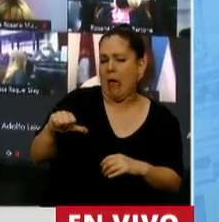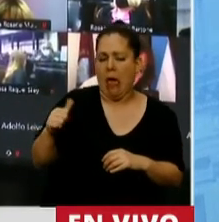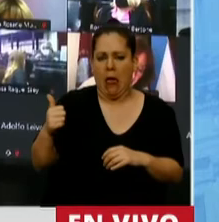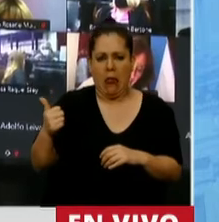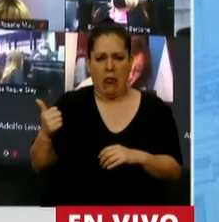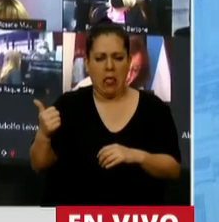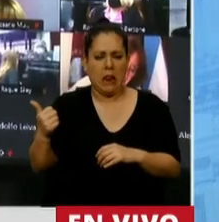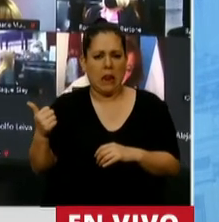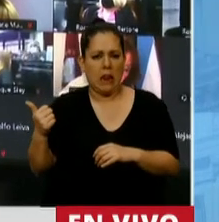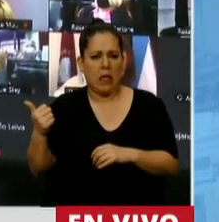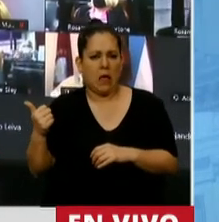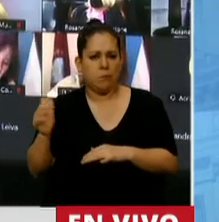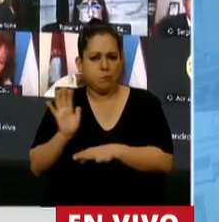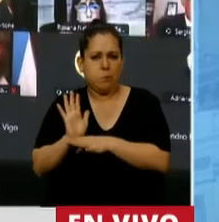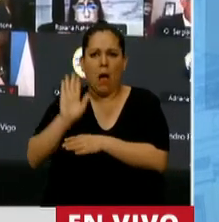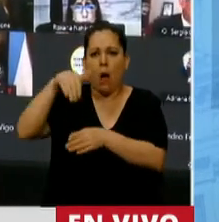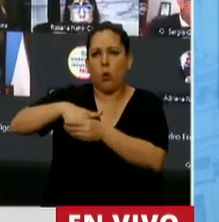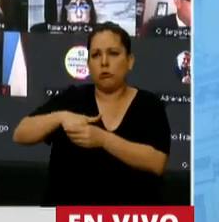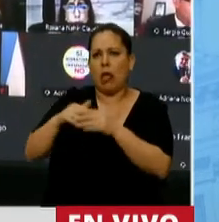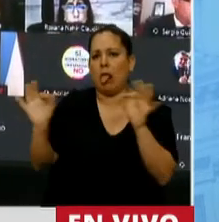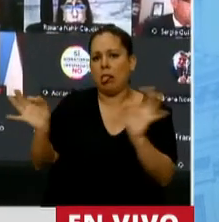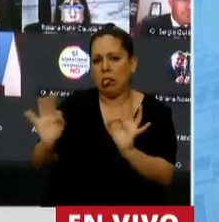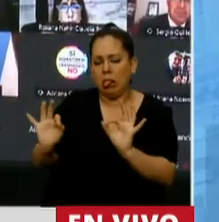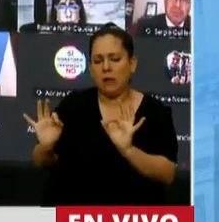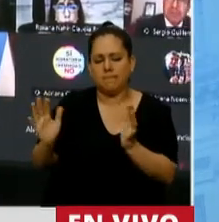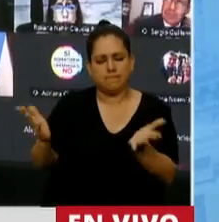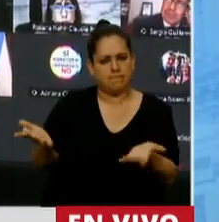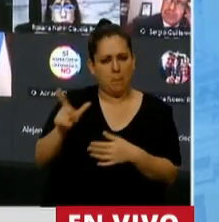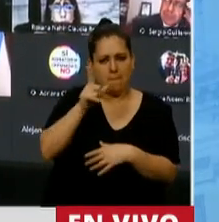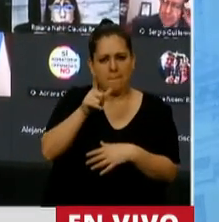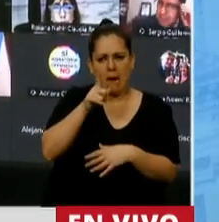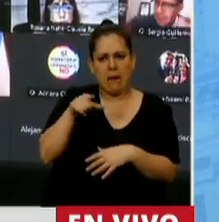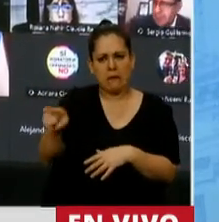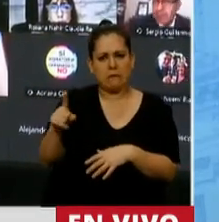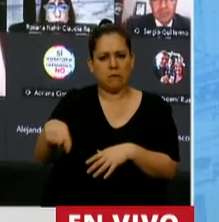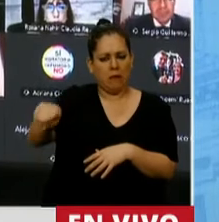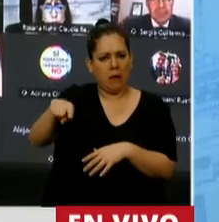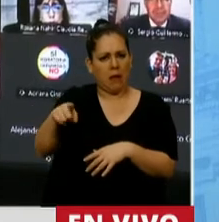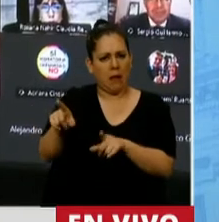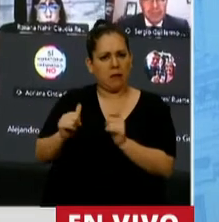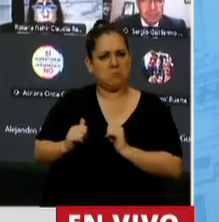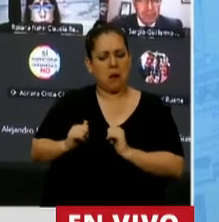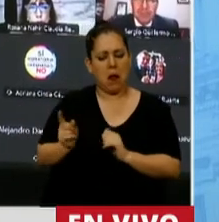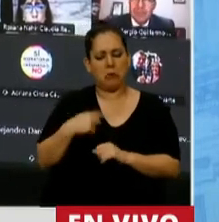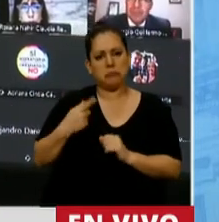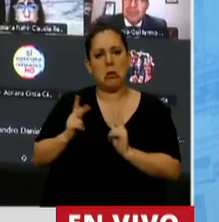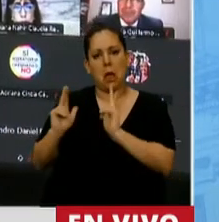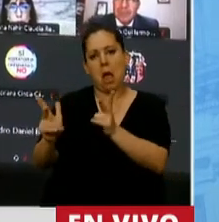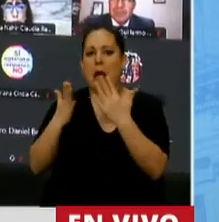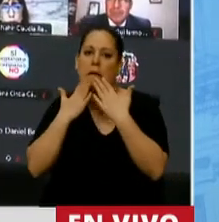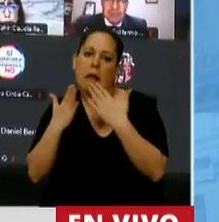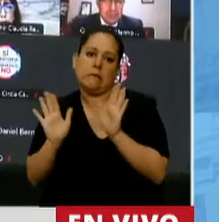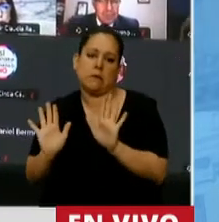cierta conducta abstencionista que pareciera se nos pide agradezcamos, a mí me parece que